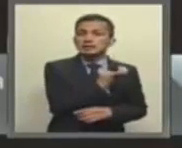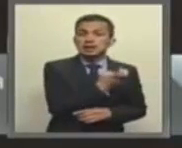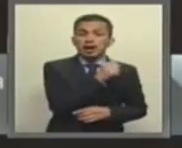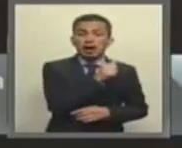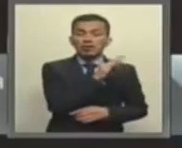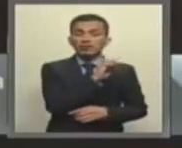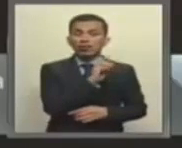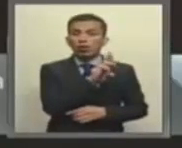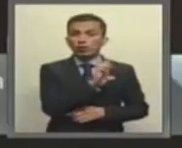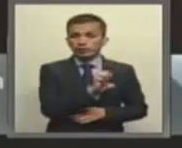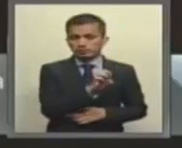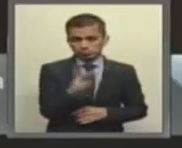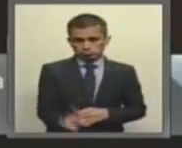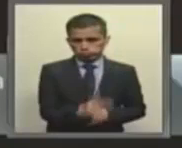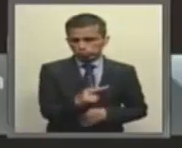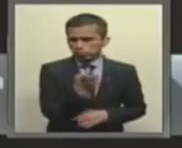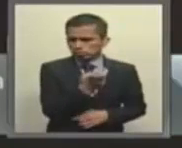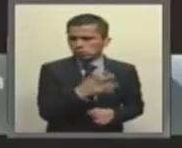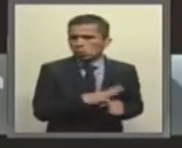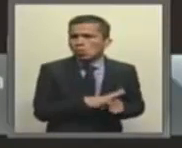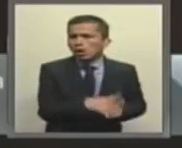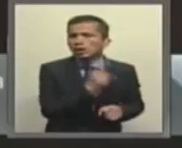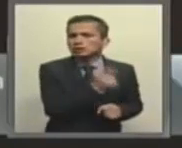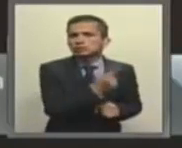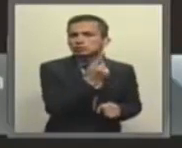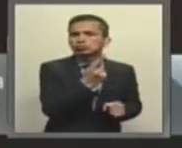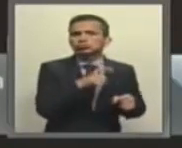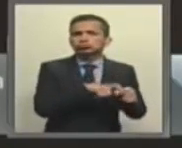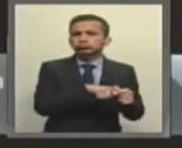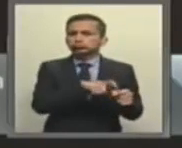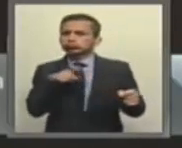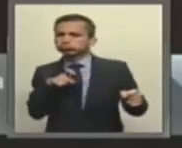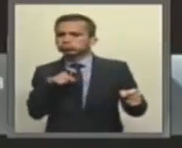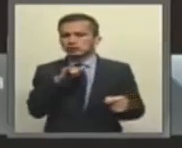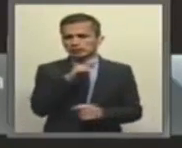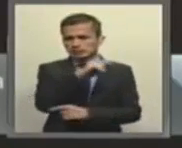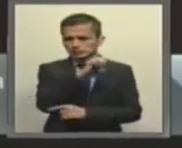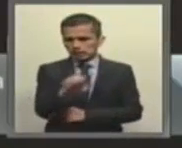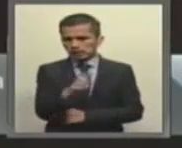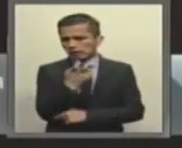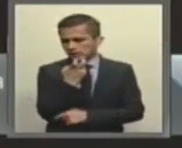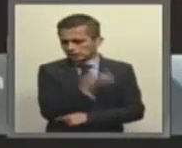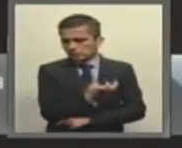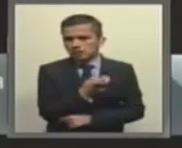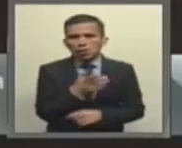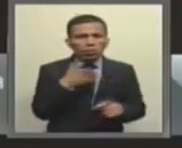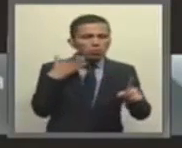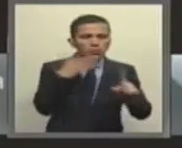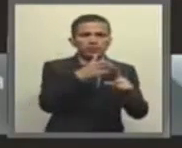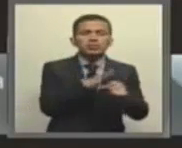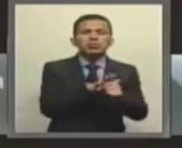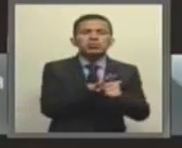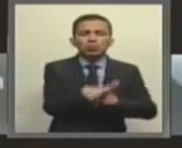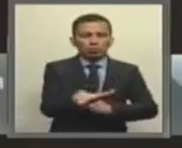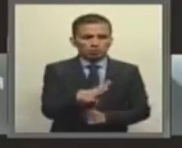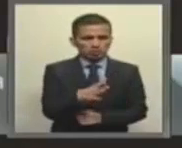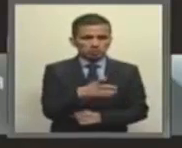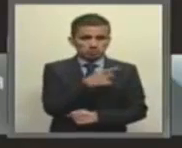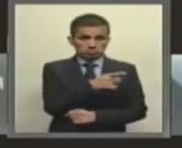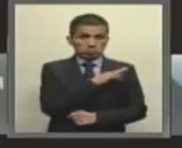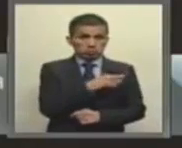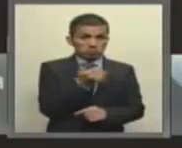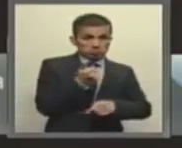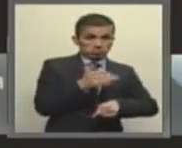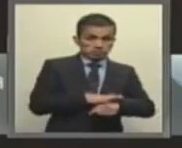pública ha sido la de un órgano desconcentrado del ISSSTE, que tiene como misión la administración de